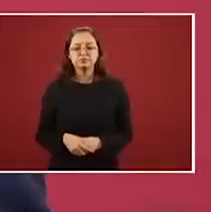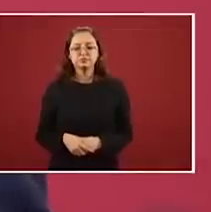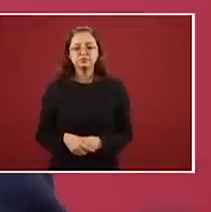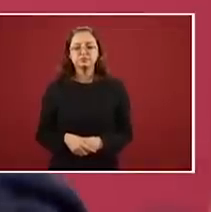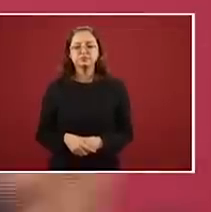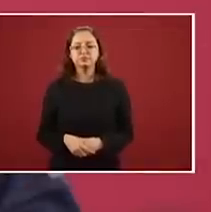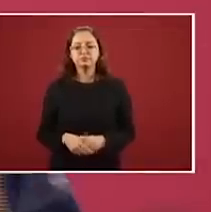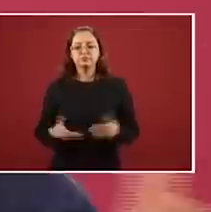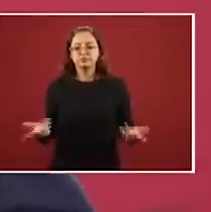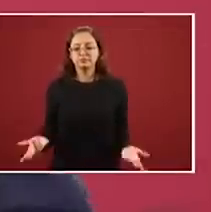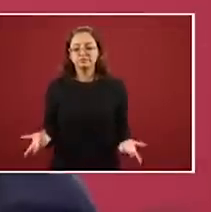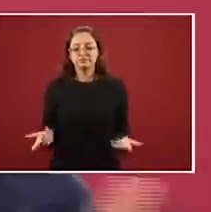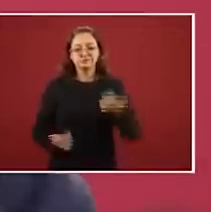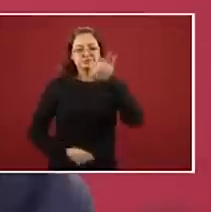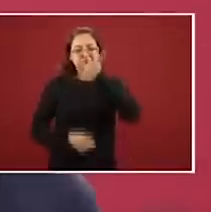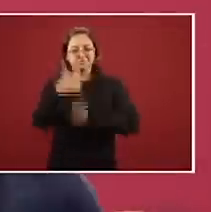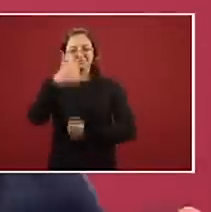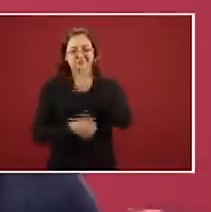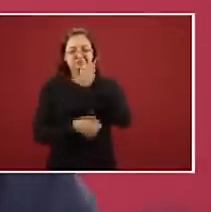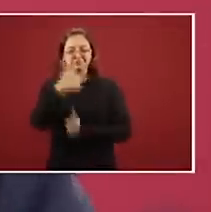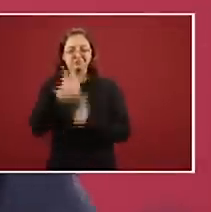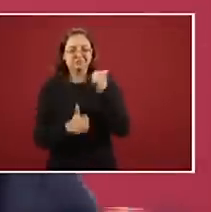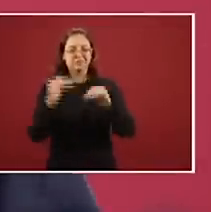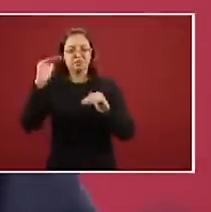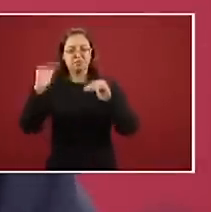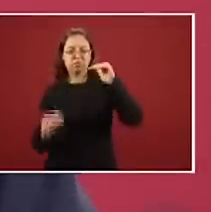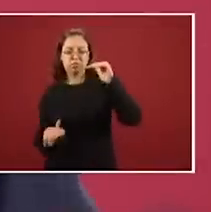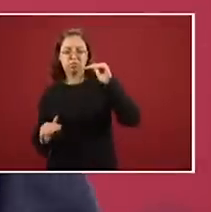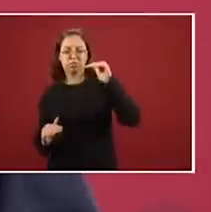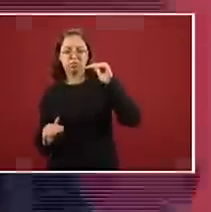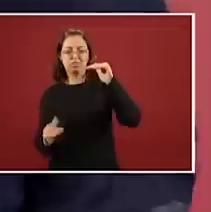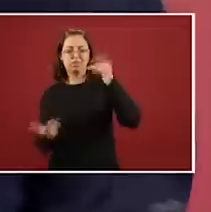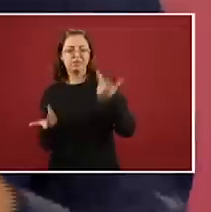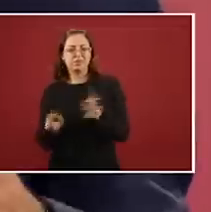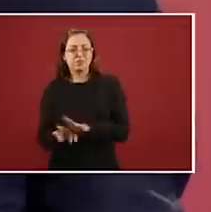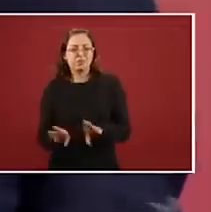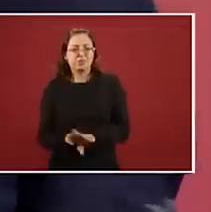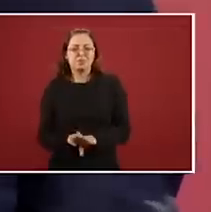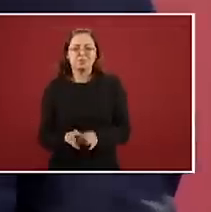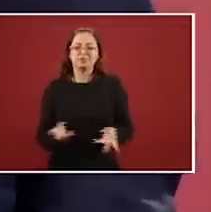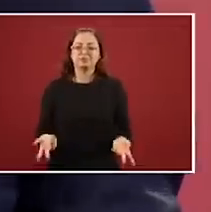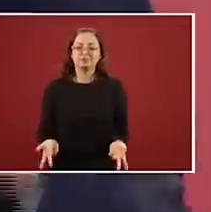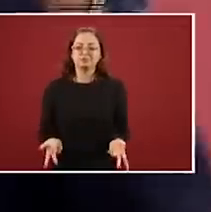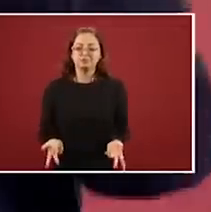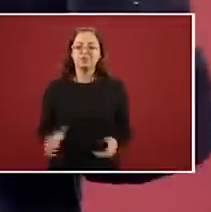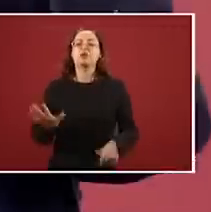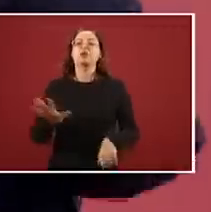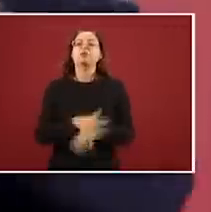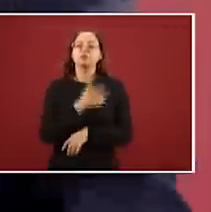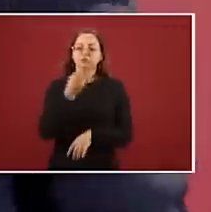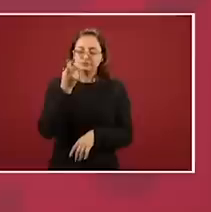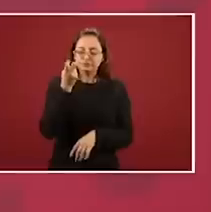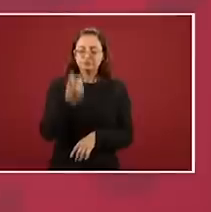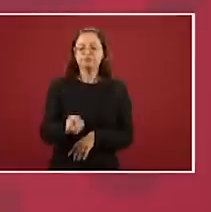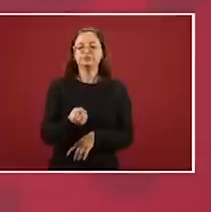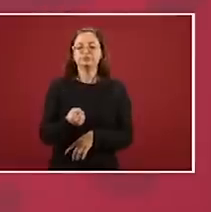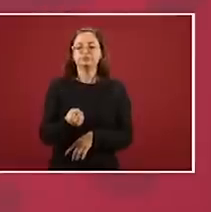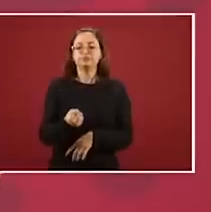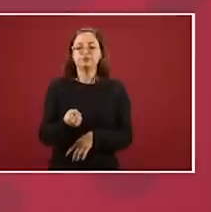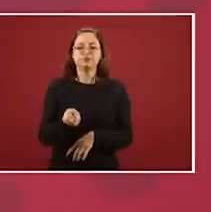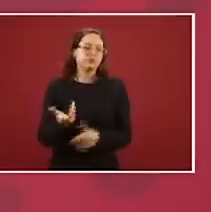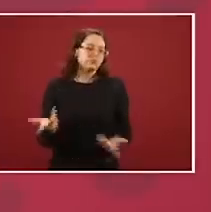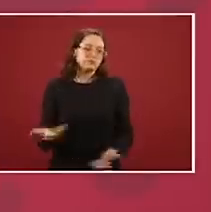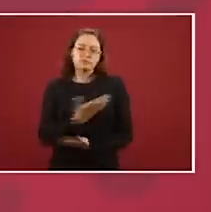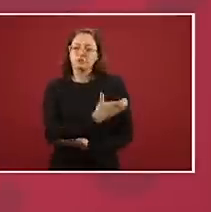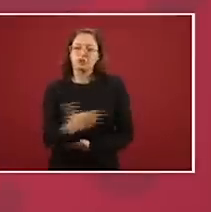Entonces pusieron a competir en condiciones de desigualdad a los productores. Por eso se cayó